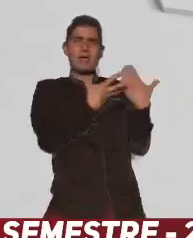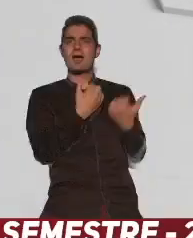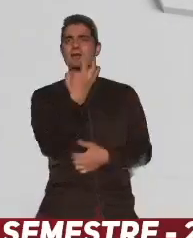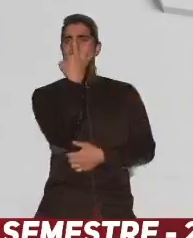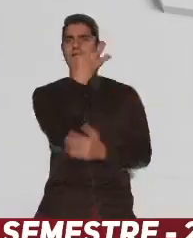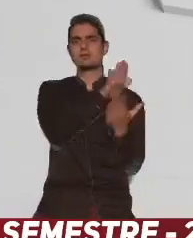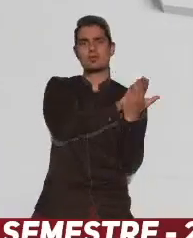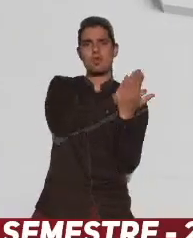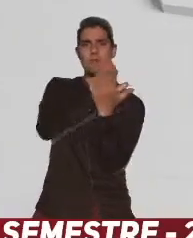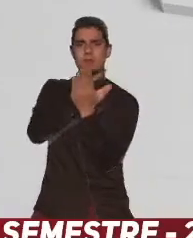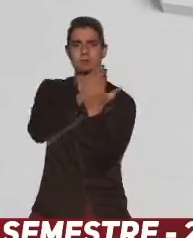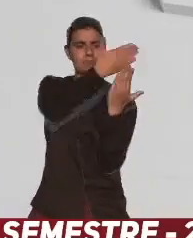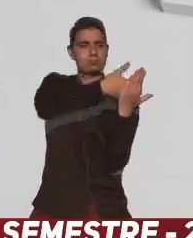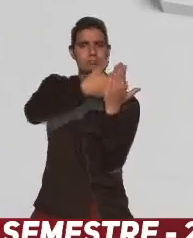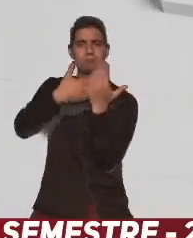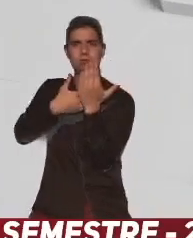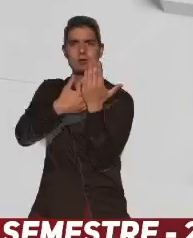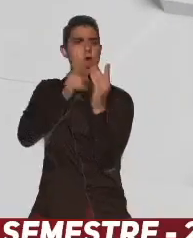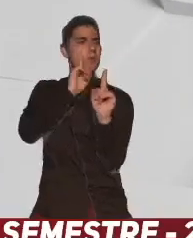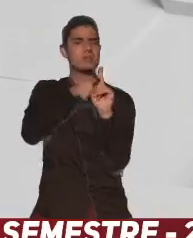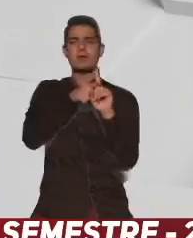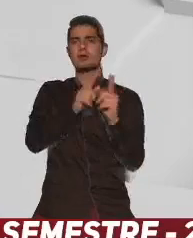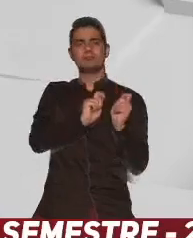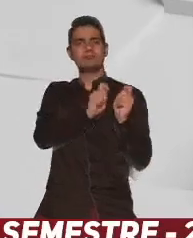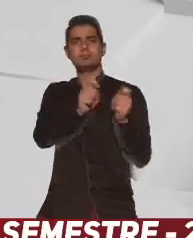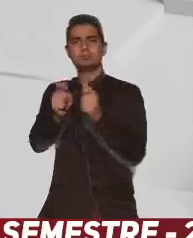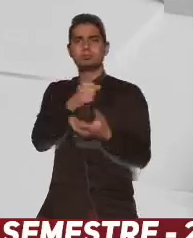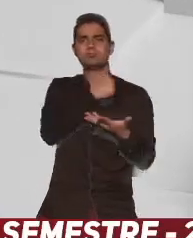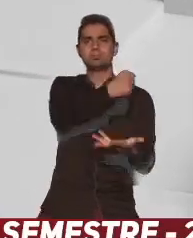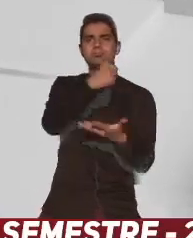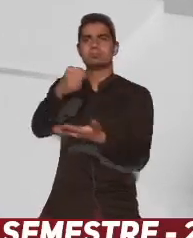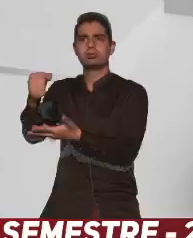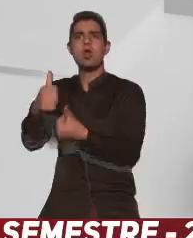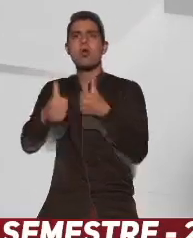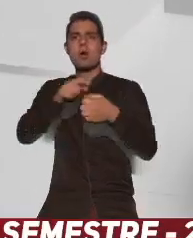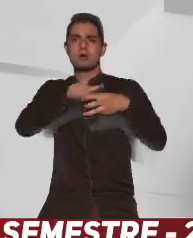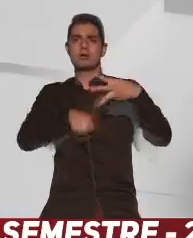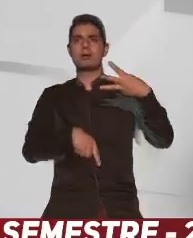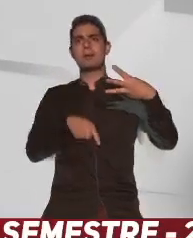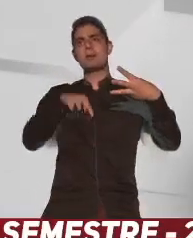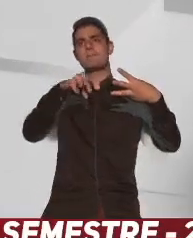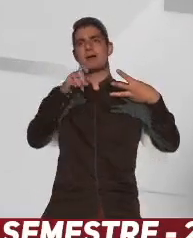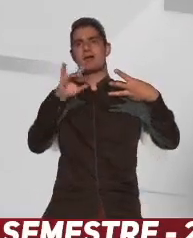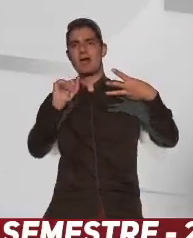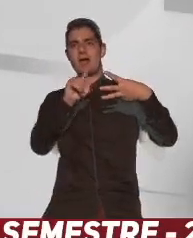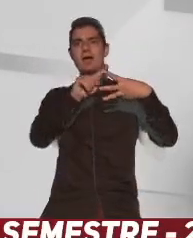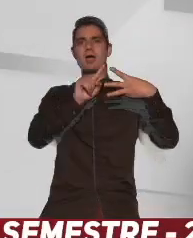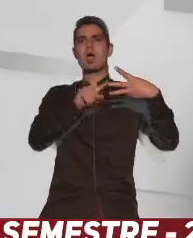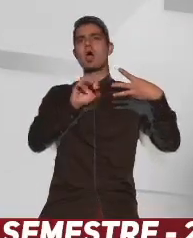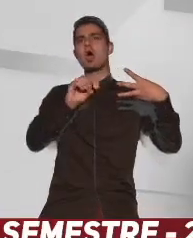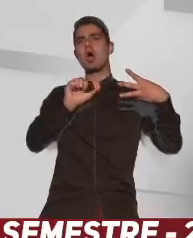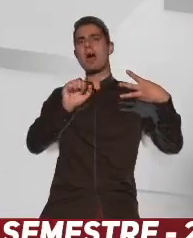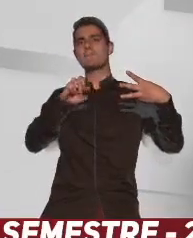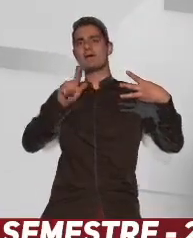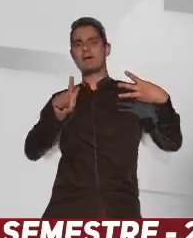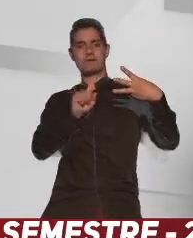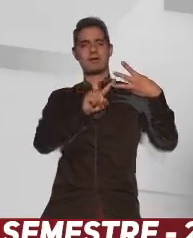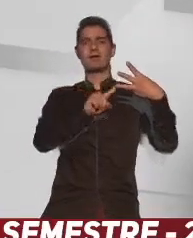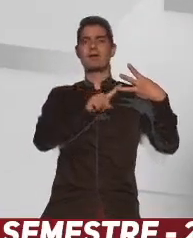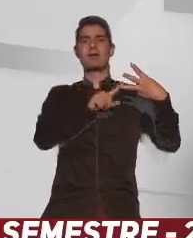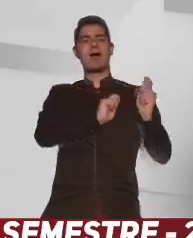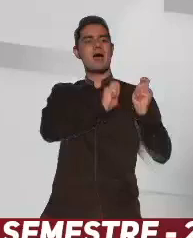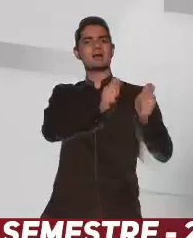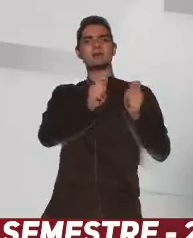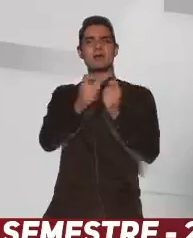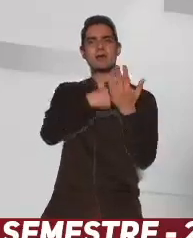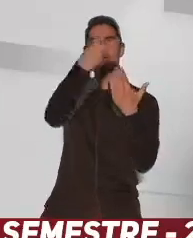que son el PAA, la OAPF y la distribución presupuestal de los recursos de inversión. Para